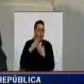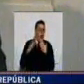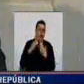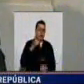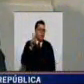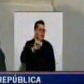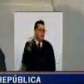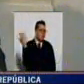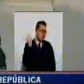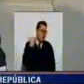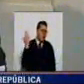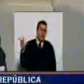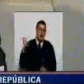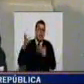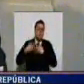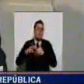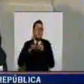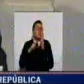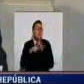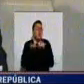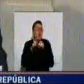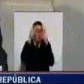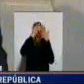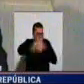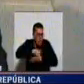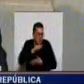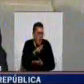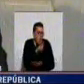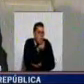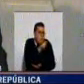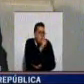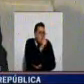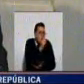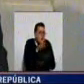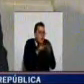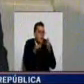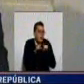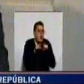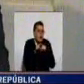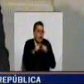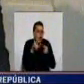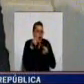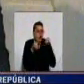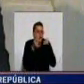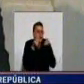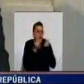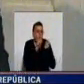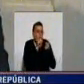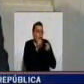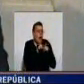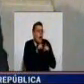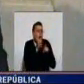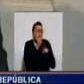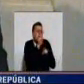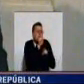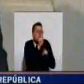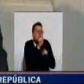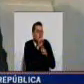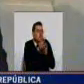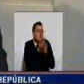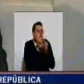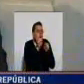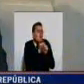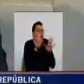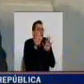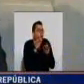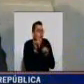compañías, pueden verse como cajas negras con una contabilidad hecha de polvo de hadas. Dice, la